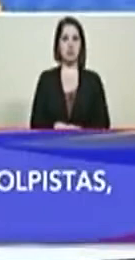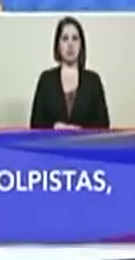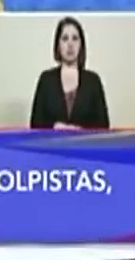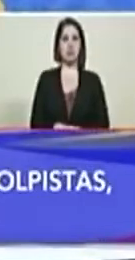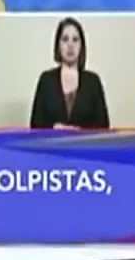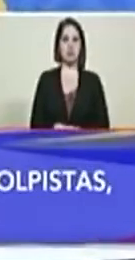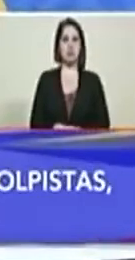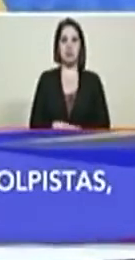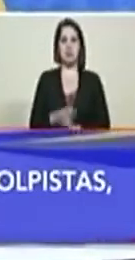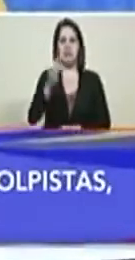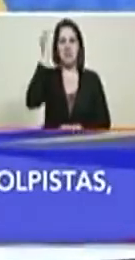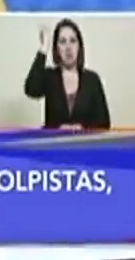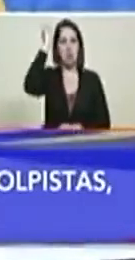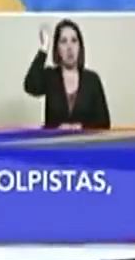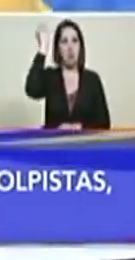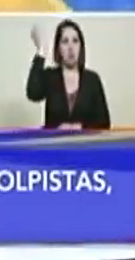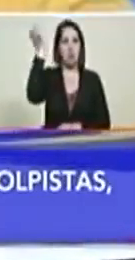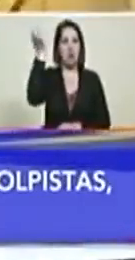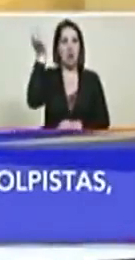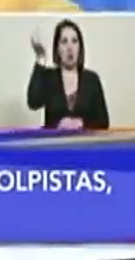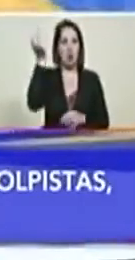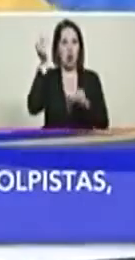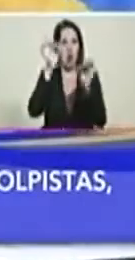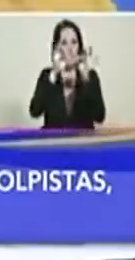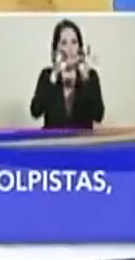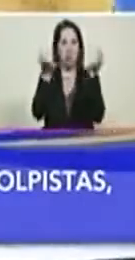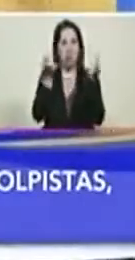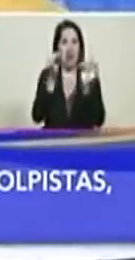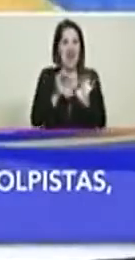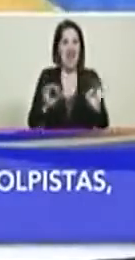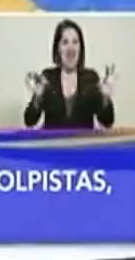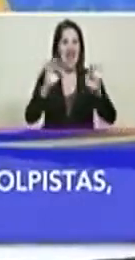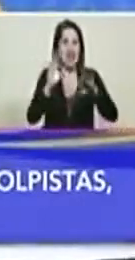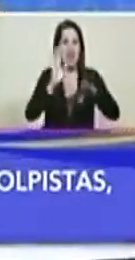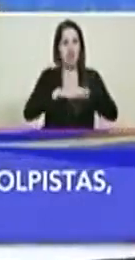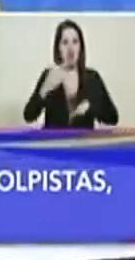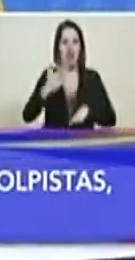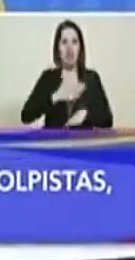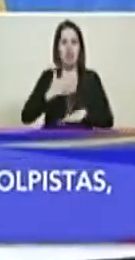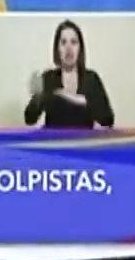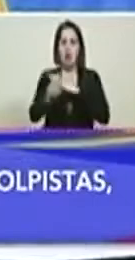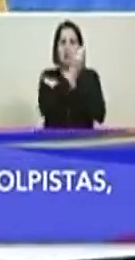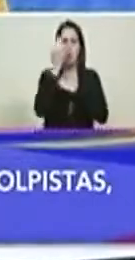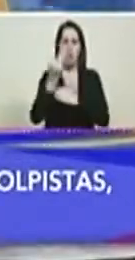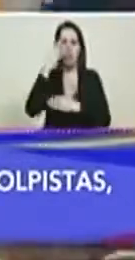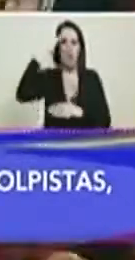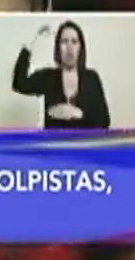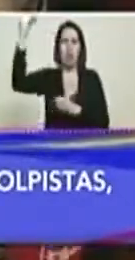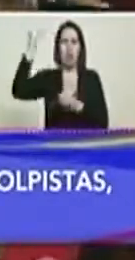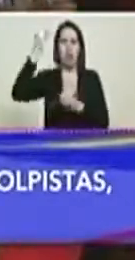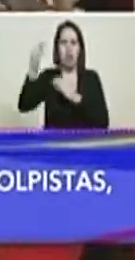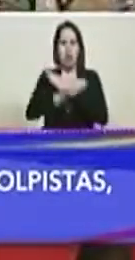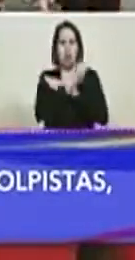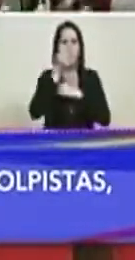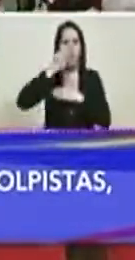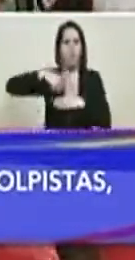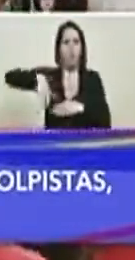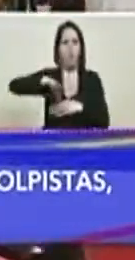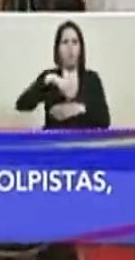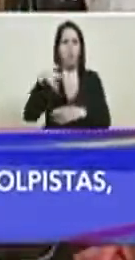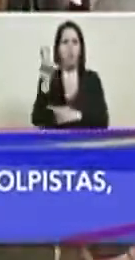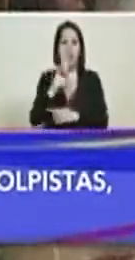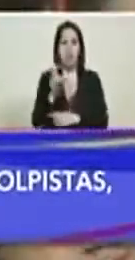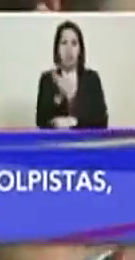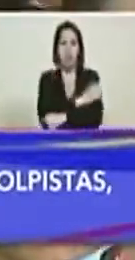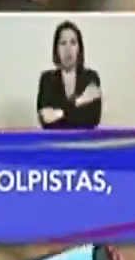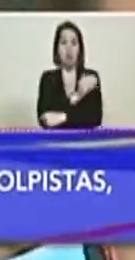Ni un pelo me van a tocar, porque a mí me protege Dios y me protege el pueblo de Venezuela. Y le han dado la tarea a la